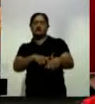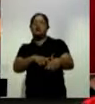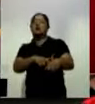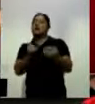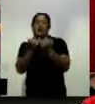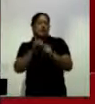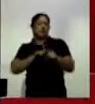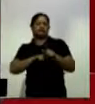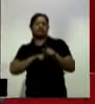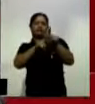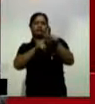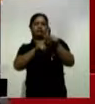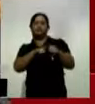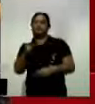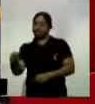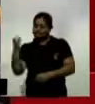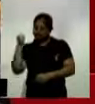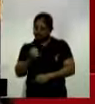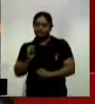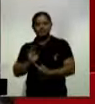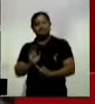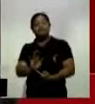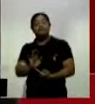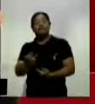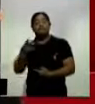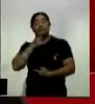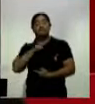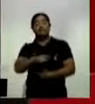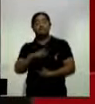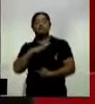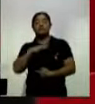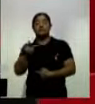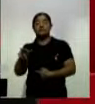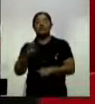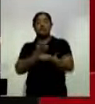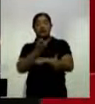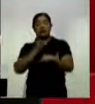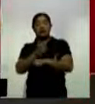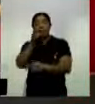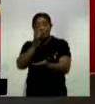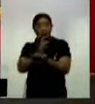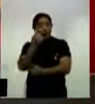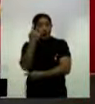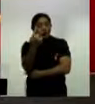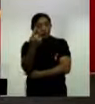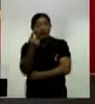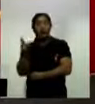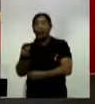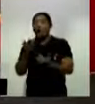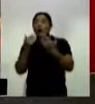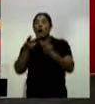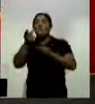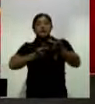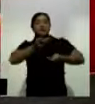antes. Tengan para que aprendan, dijo el presidente al poner como referente al estado que, sin contratar deuda pública, está respondiendo